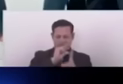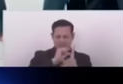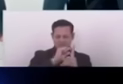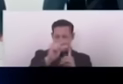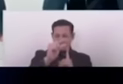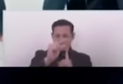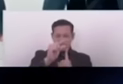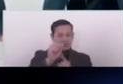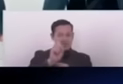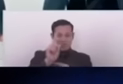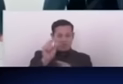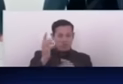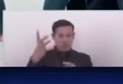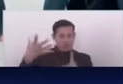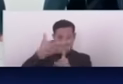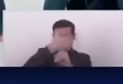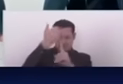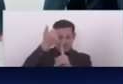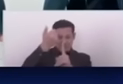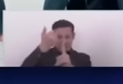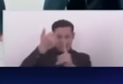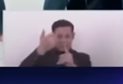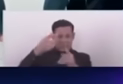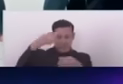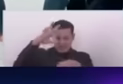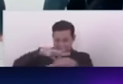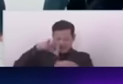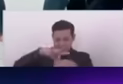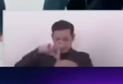si estos hijos de nos van a ganar que